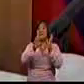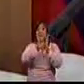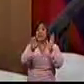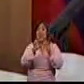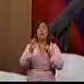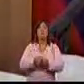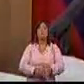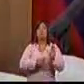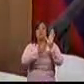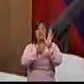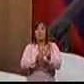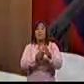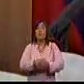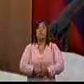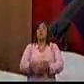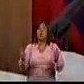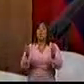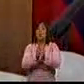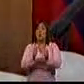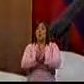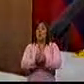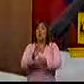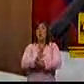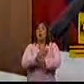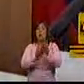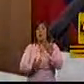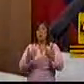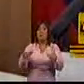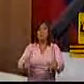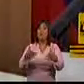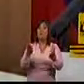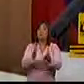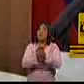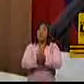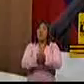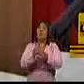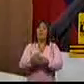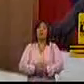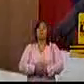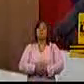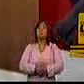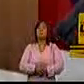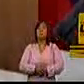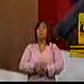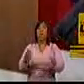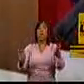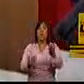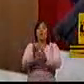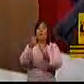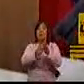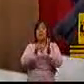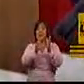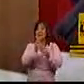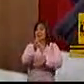Civil presentará, con el acompañamiento del señor Presidente de la República, licenciado Lenín Moreno Garcés, la nueva cédula con